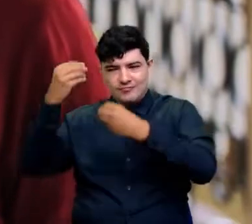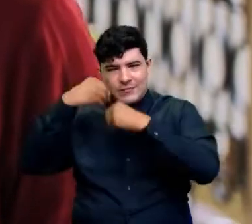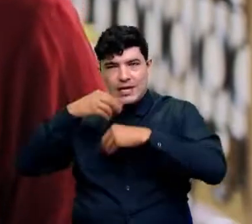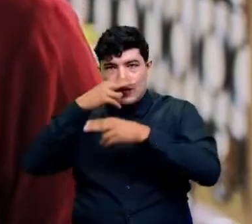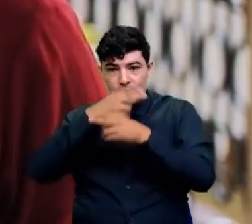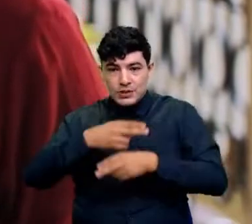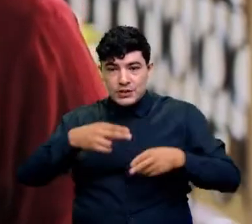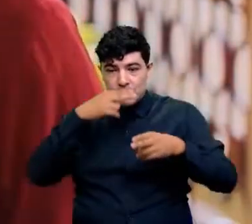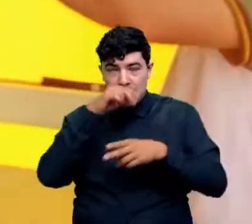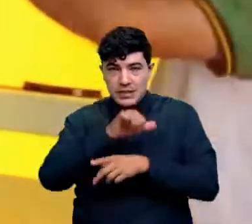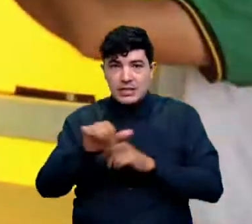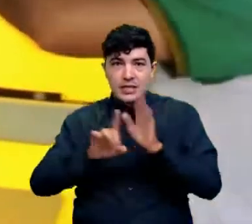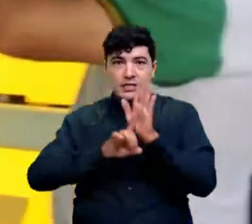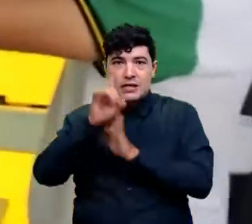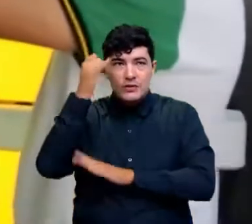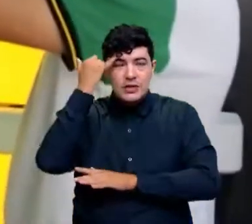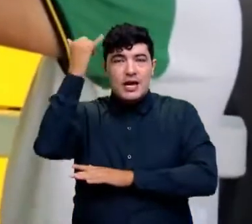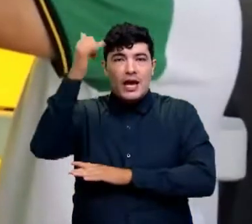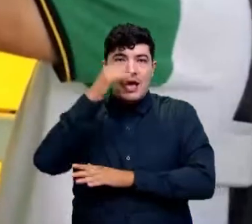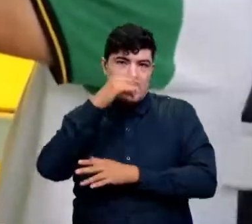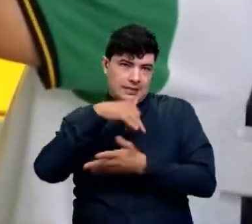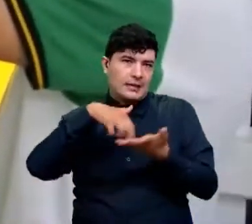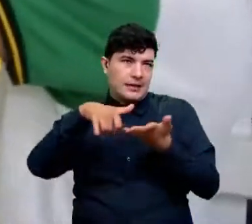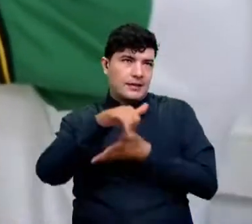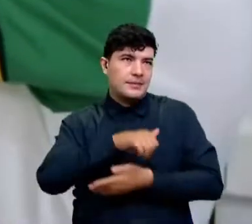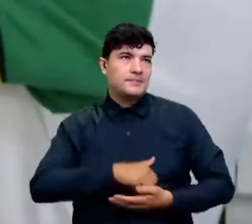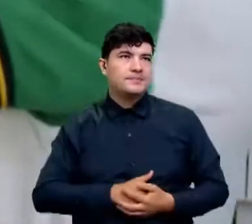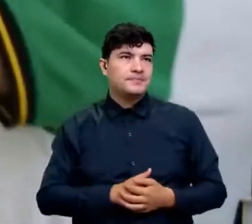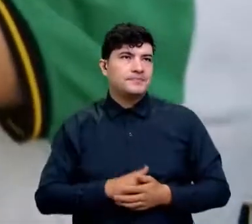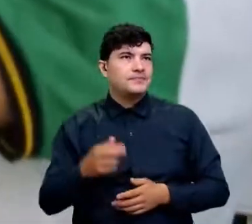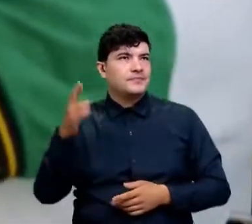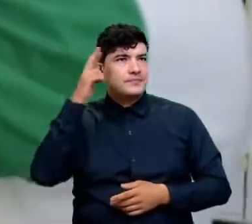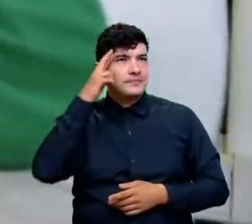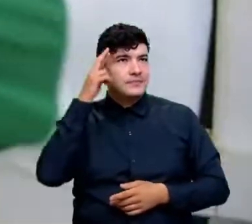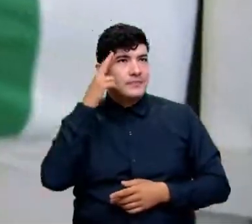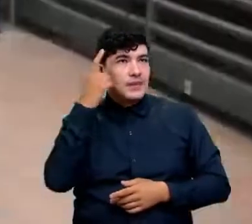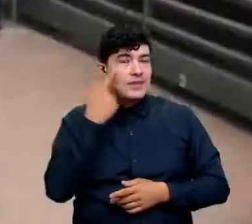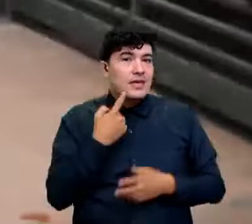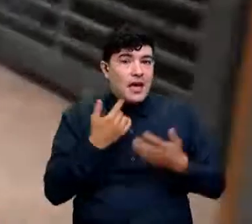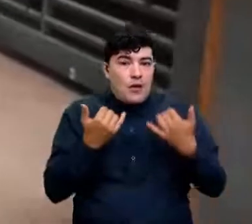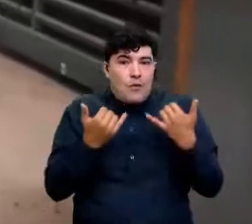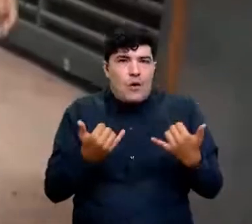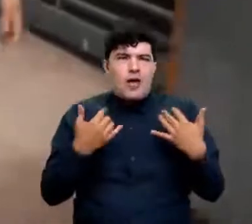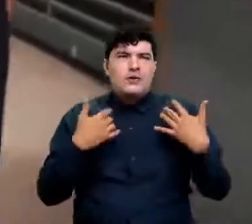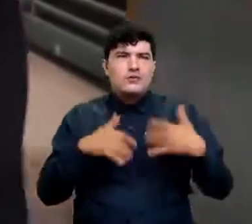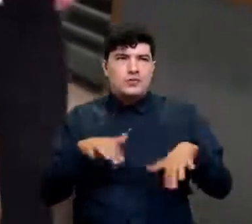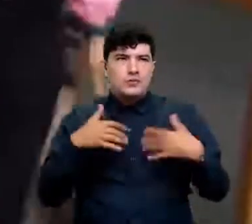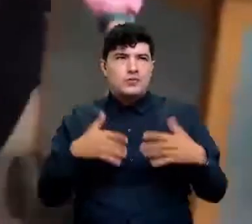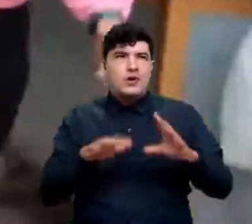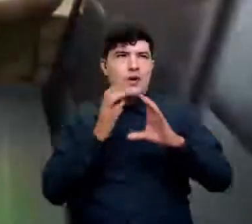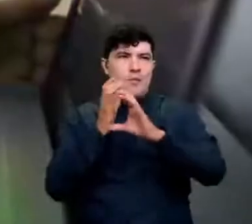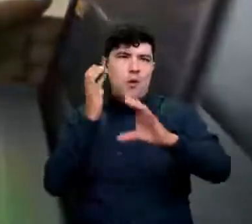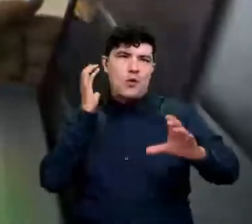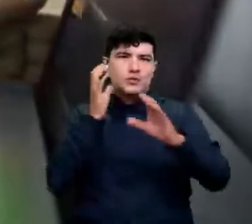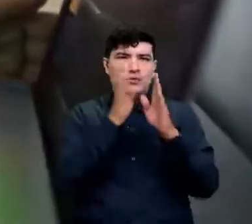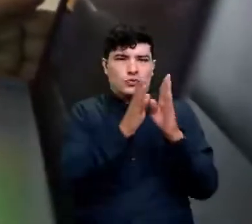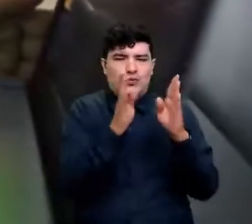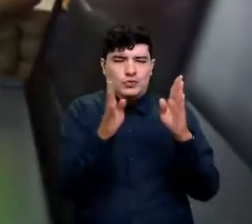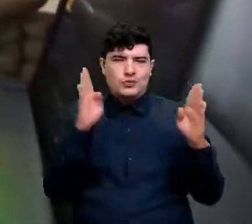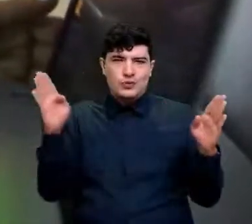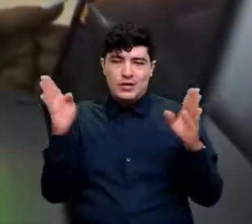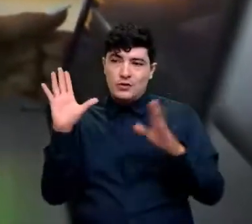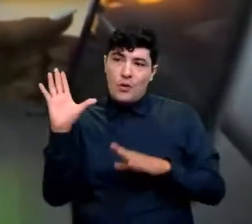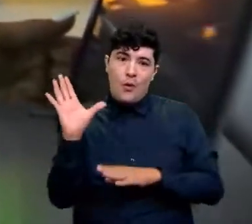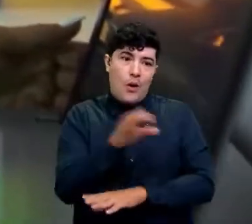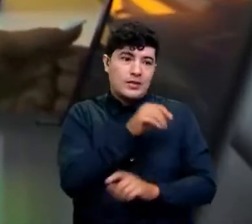niños, niñas y adolescentes del departamento de Santander. Por eso, el día de hoy presentamos nuestro Bibliobús, en donde todos los